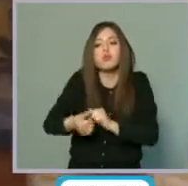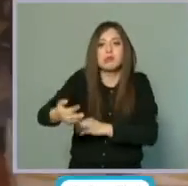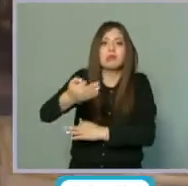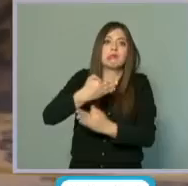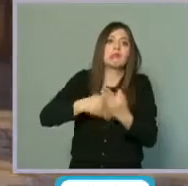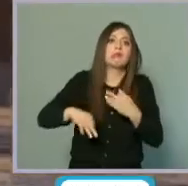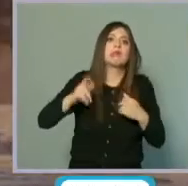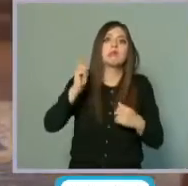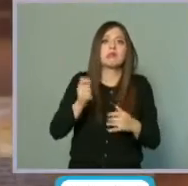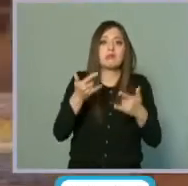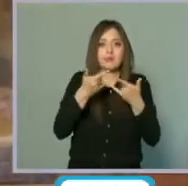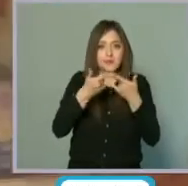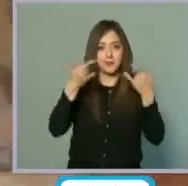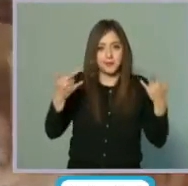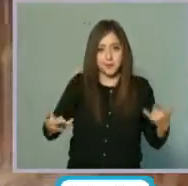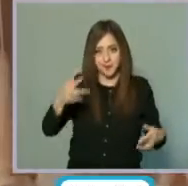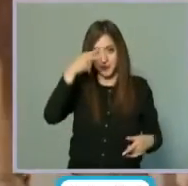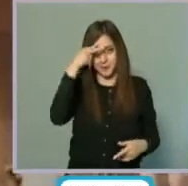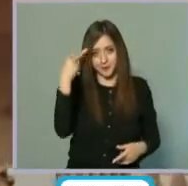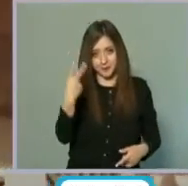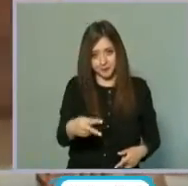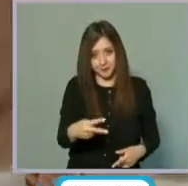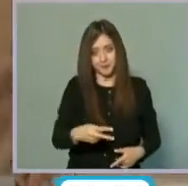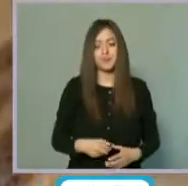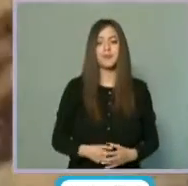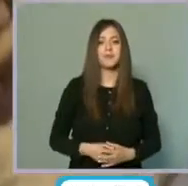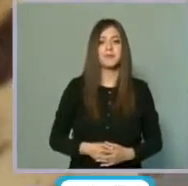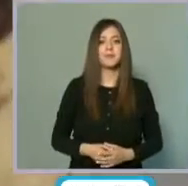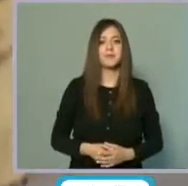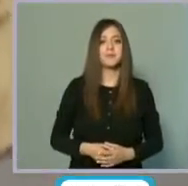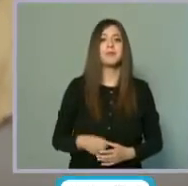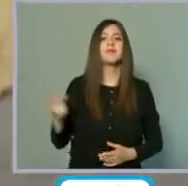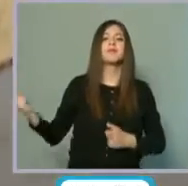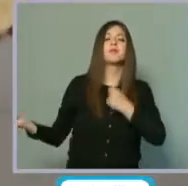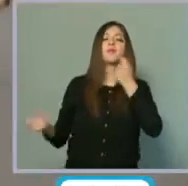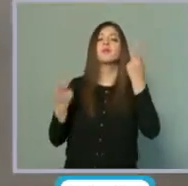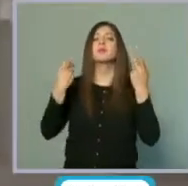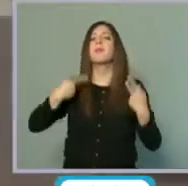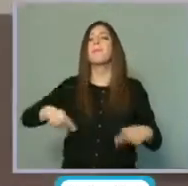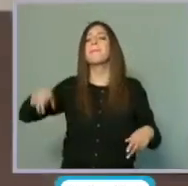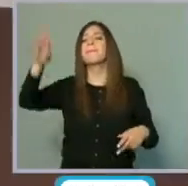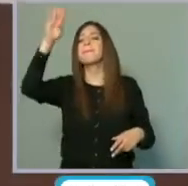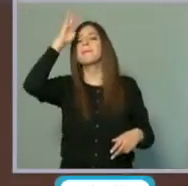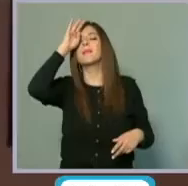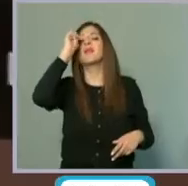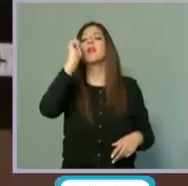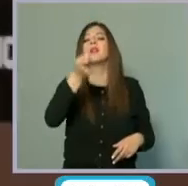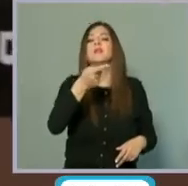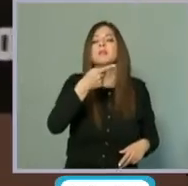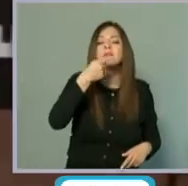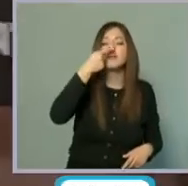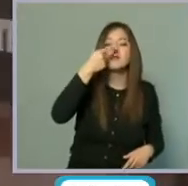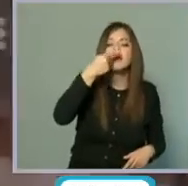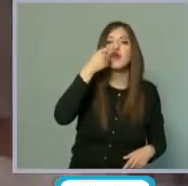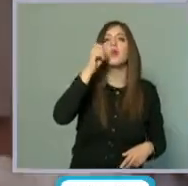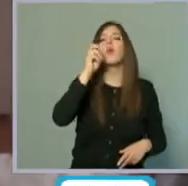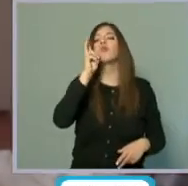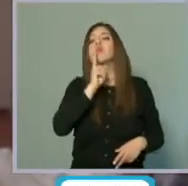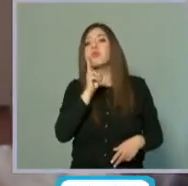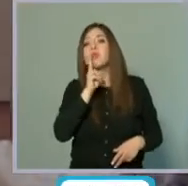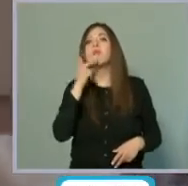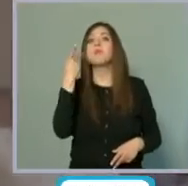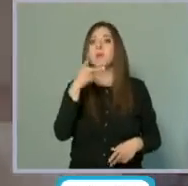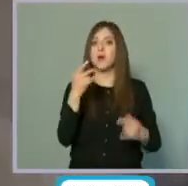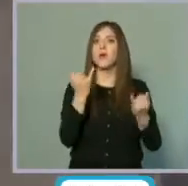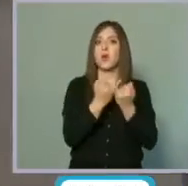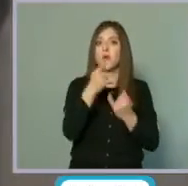mundo que es la historia de México. Y no solamente es una cuestión de oler, probar, sino también de poder hacer, ¿no? Porque tienen talleres y más ahora que